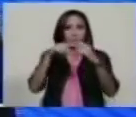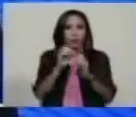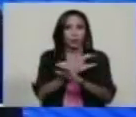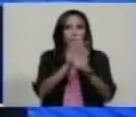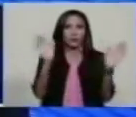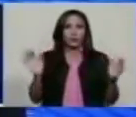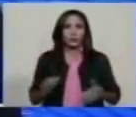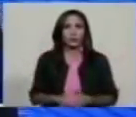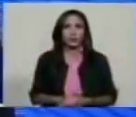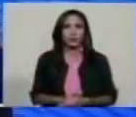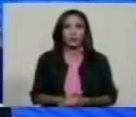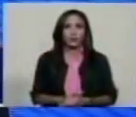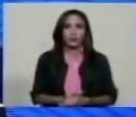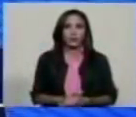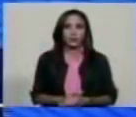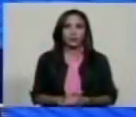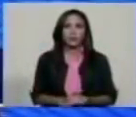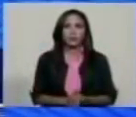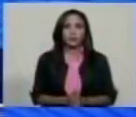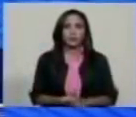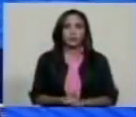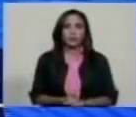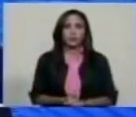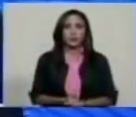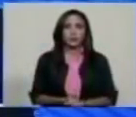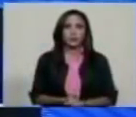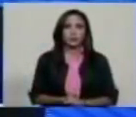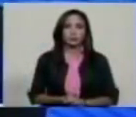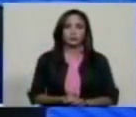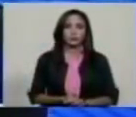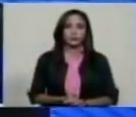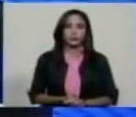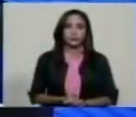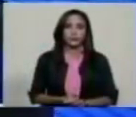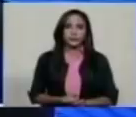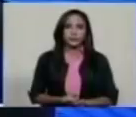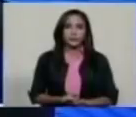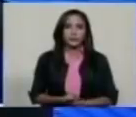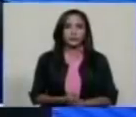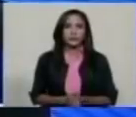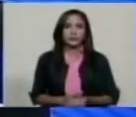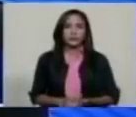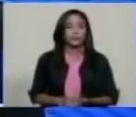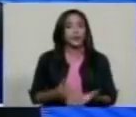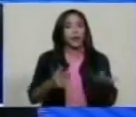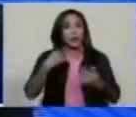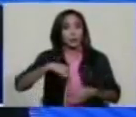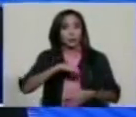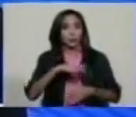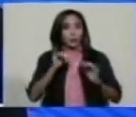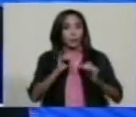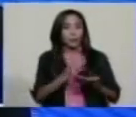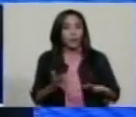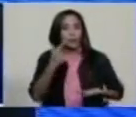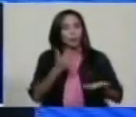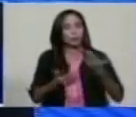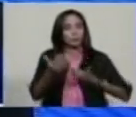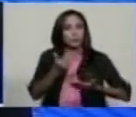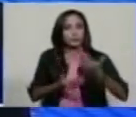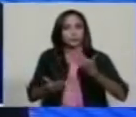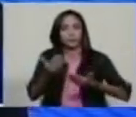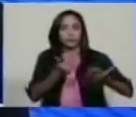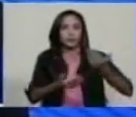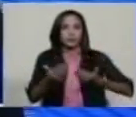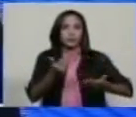el propio Consejo de Estado, 10 billones de dólares en materia de importación. Eso nos abre a nosotros las grandes posibilidades para